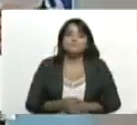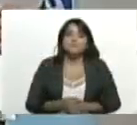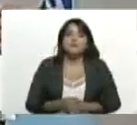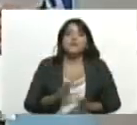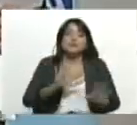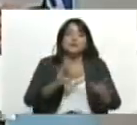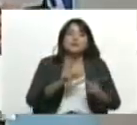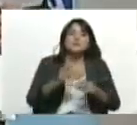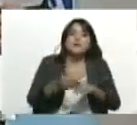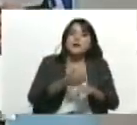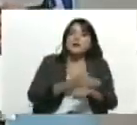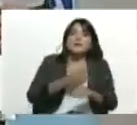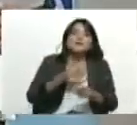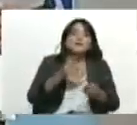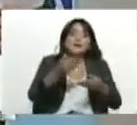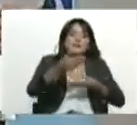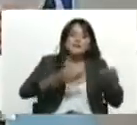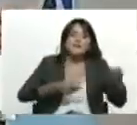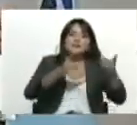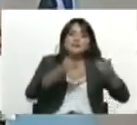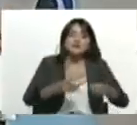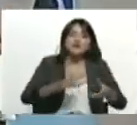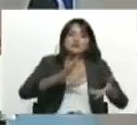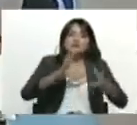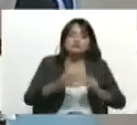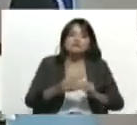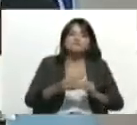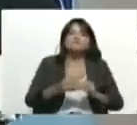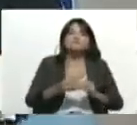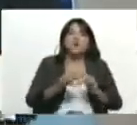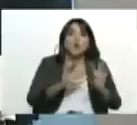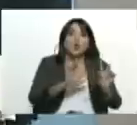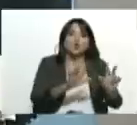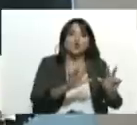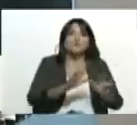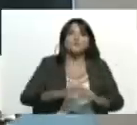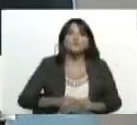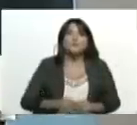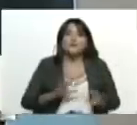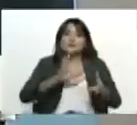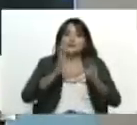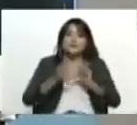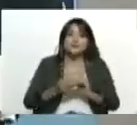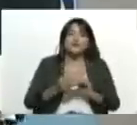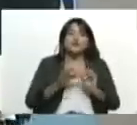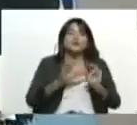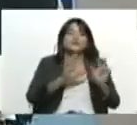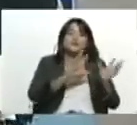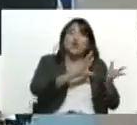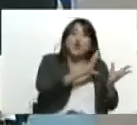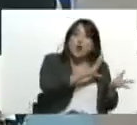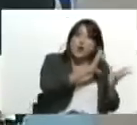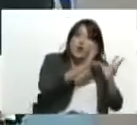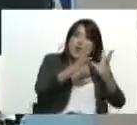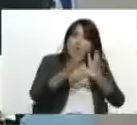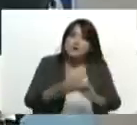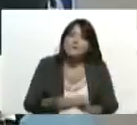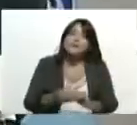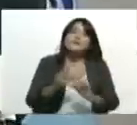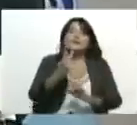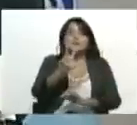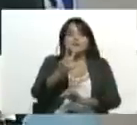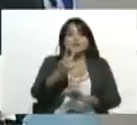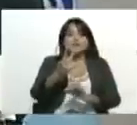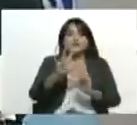ocho para dar el total que Les acabo de mencionar de 361 porque tenemos que